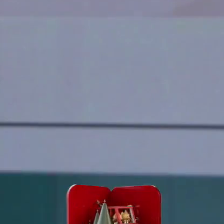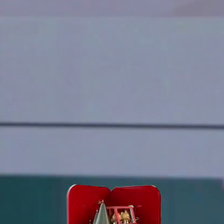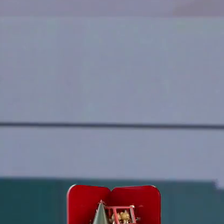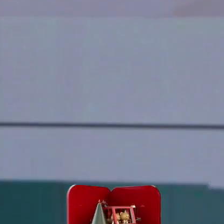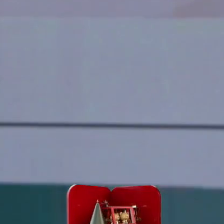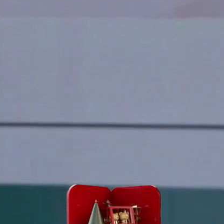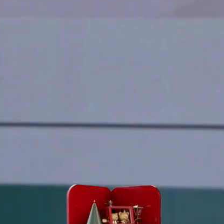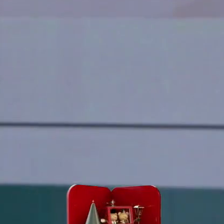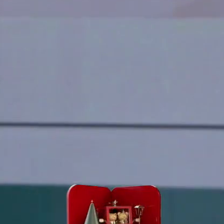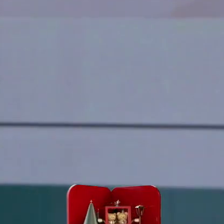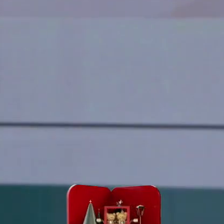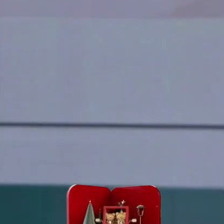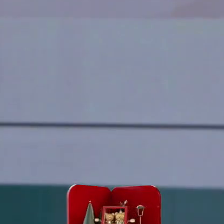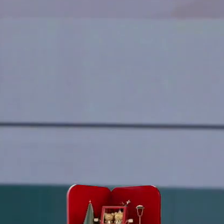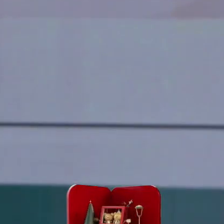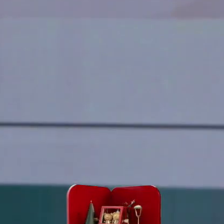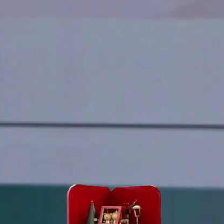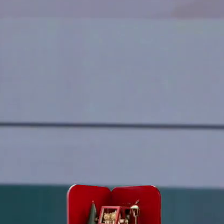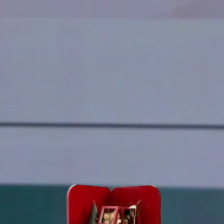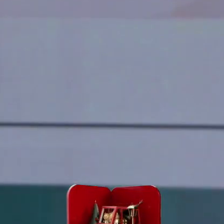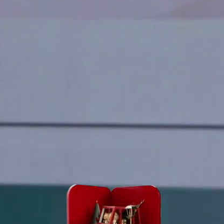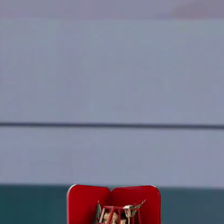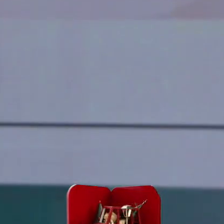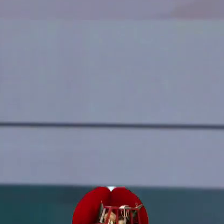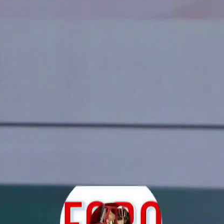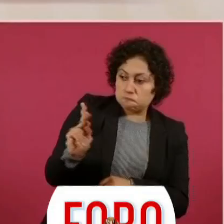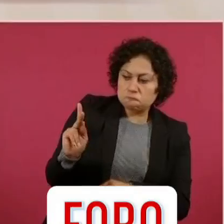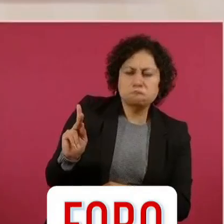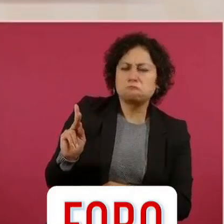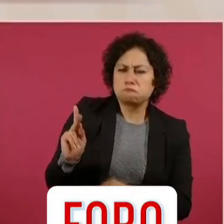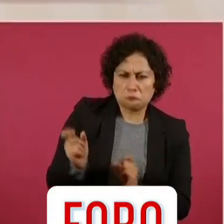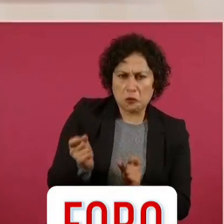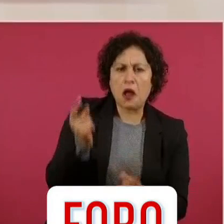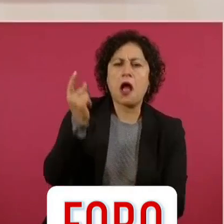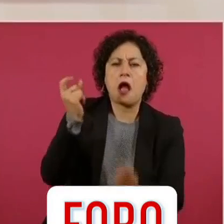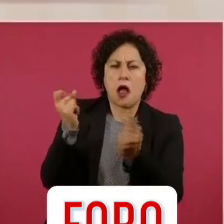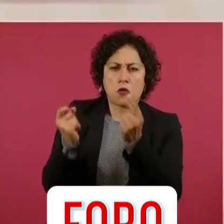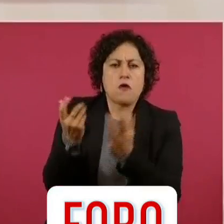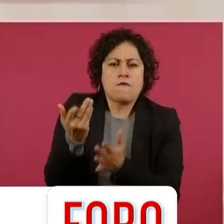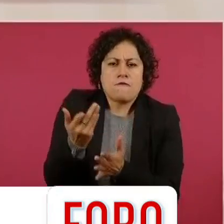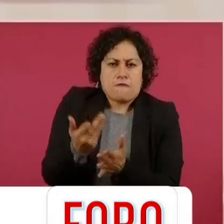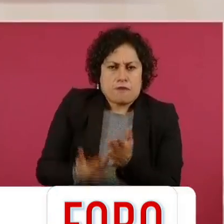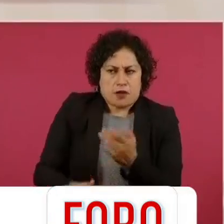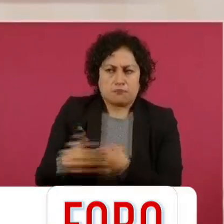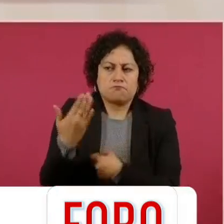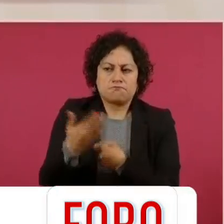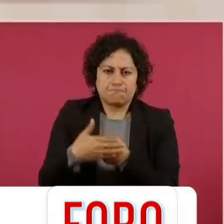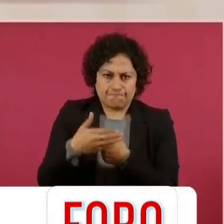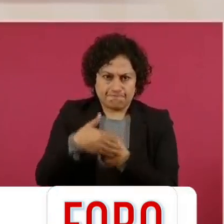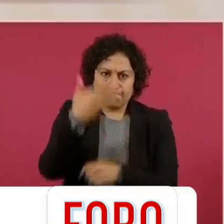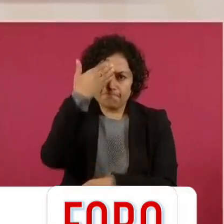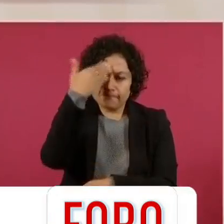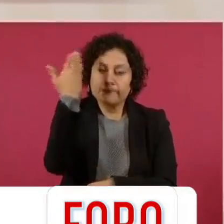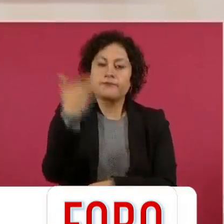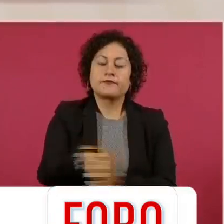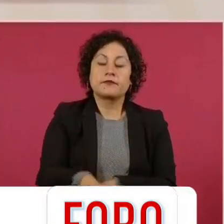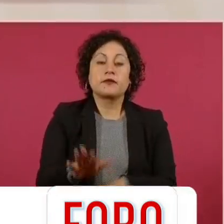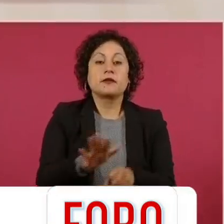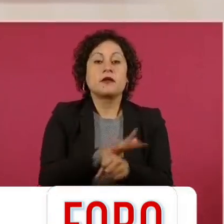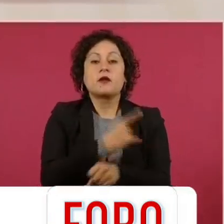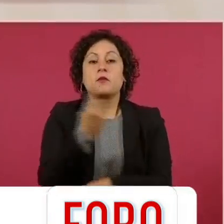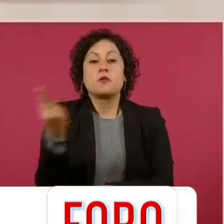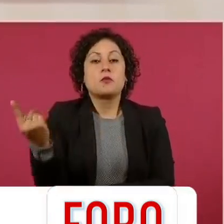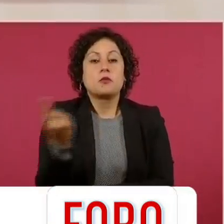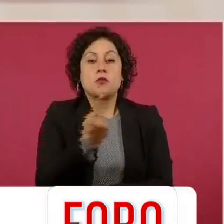47 minutos el presidente Andrés Manuel López Obrador anticipó que se reunirá con la secretaria del tesoro de Estados Unidos Janet jellen que